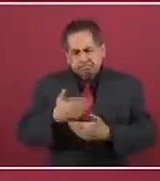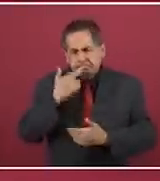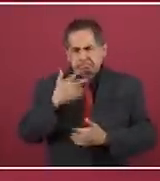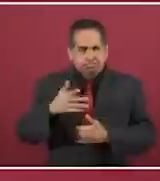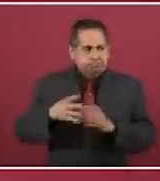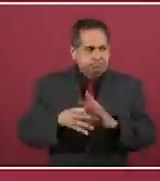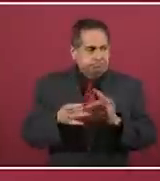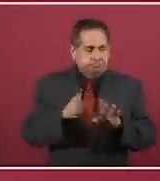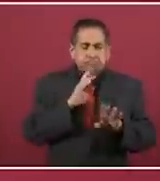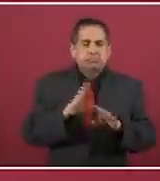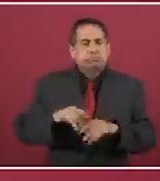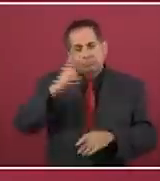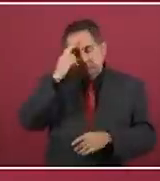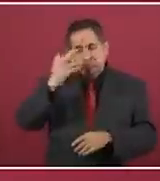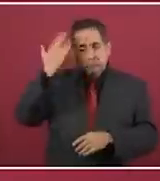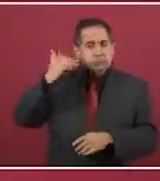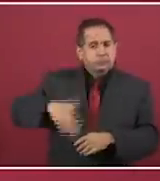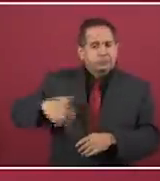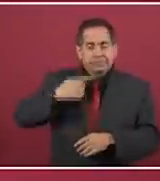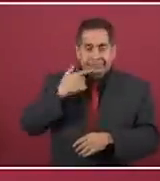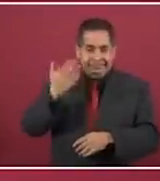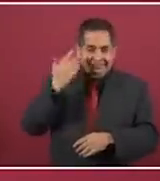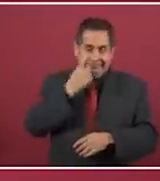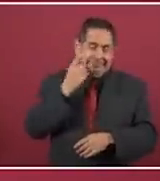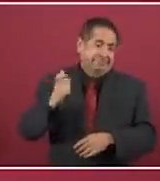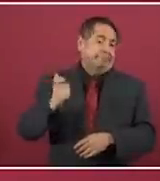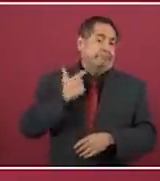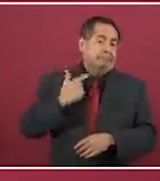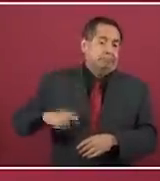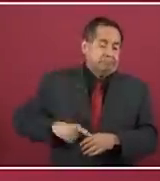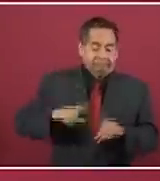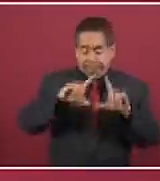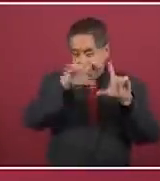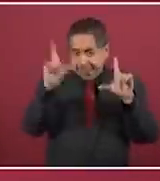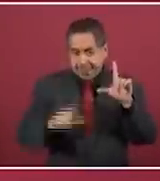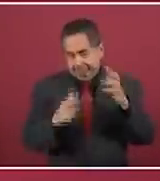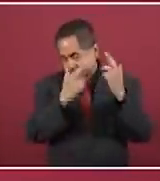decía, nos dejaron el país en ruinas.